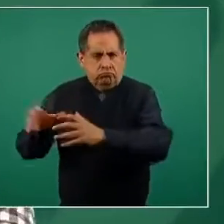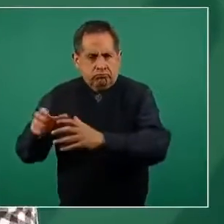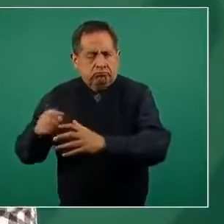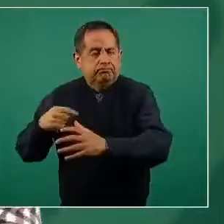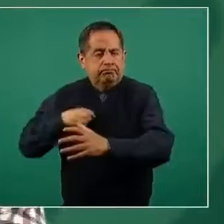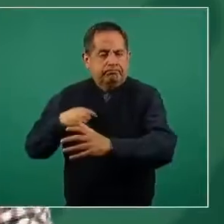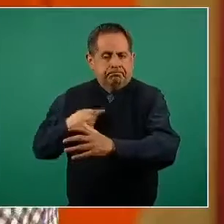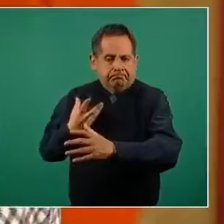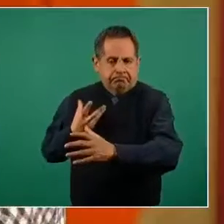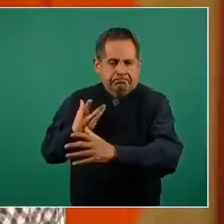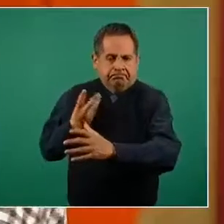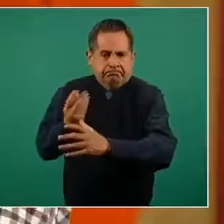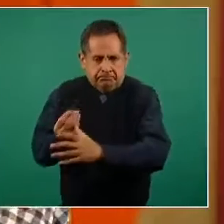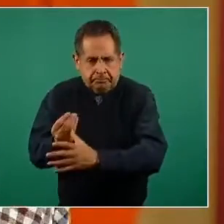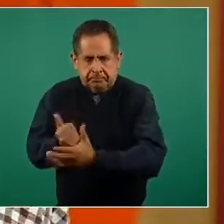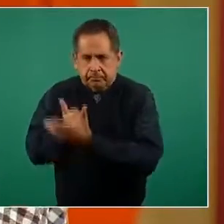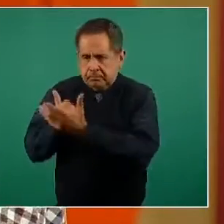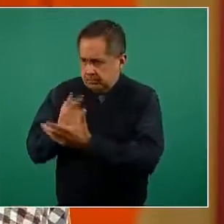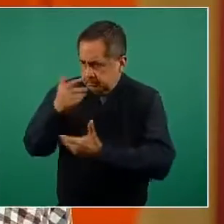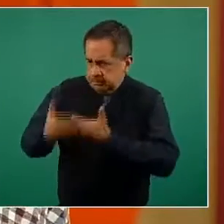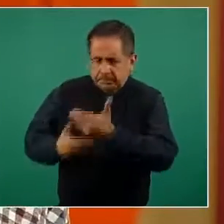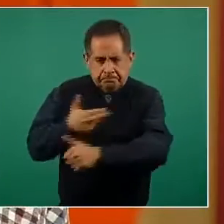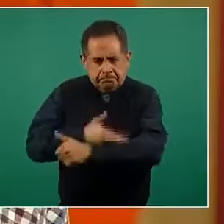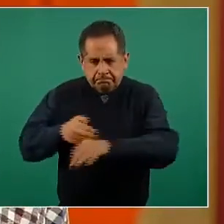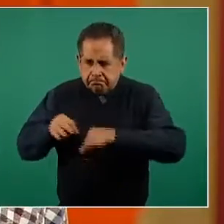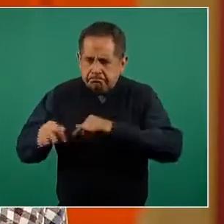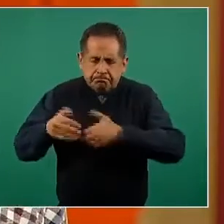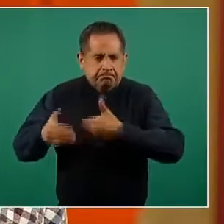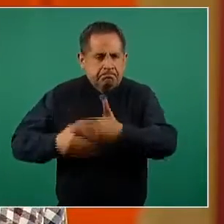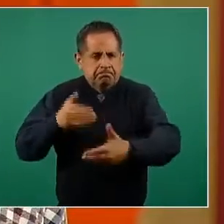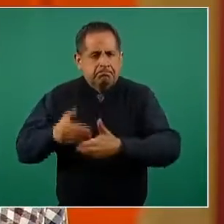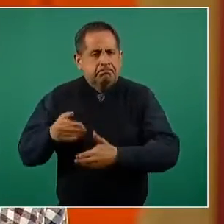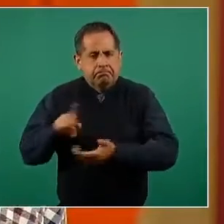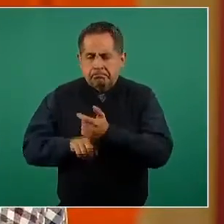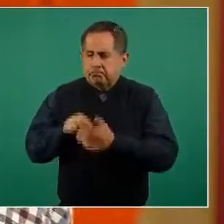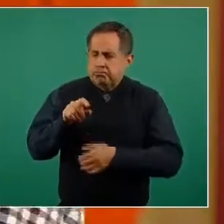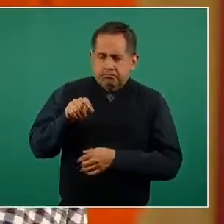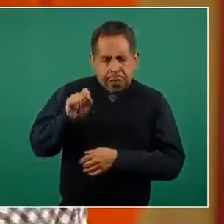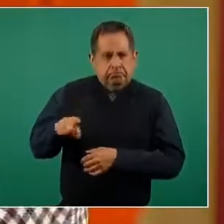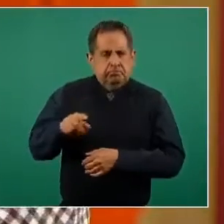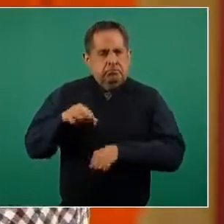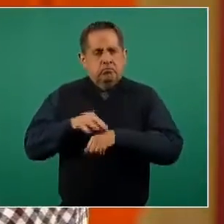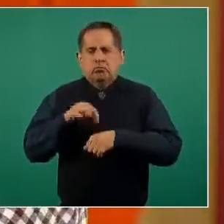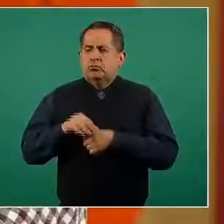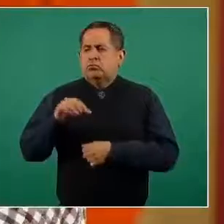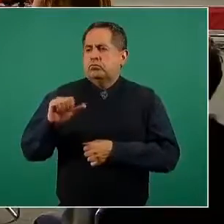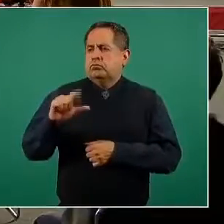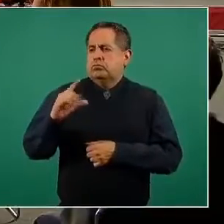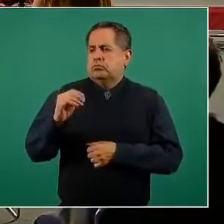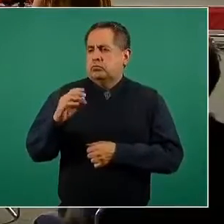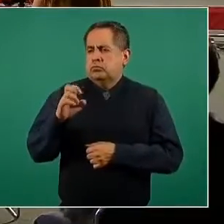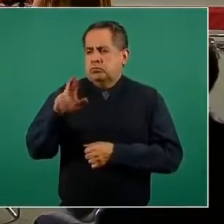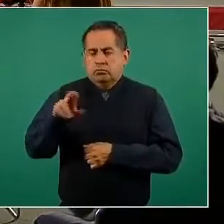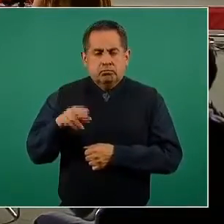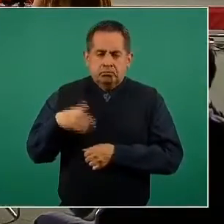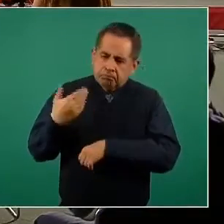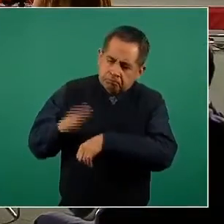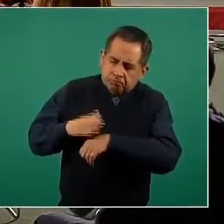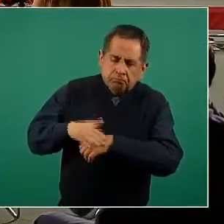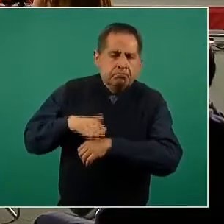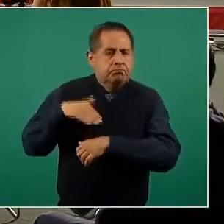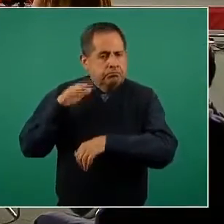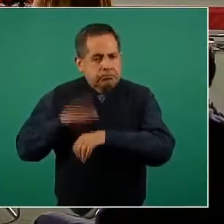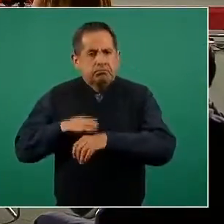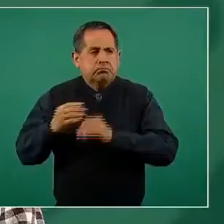ayudarle a mantener el ritmo de trabajo en el plan que el propio doctor Alcocer ha dispuesto para esta modernización